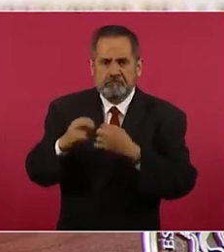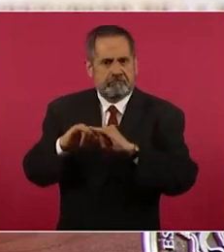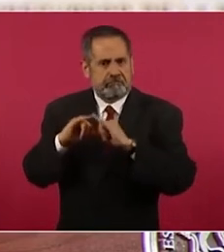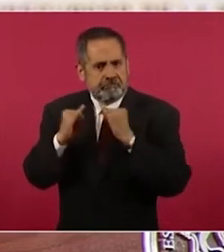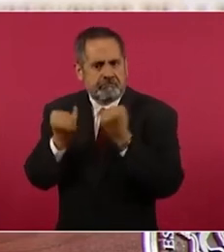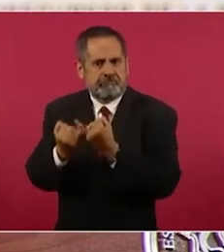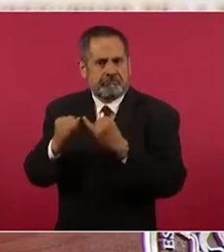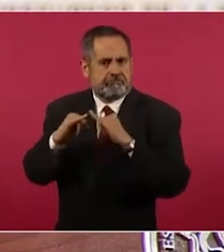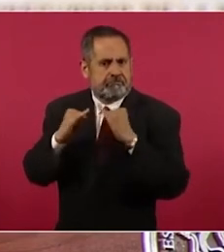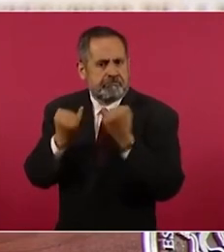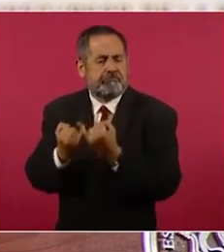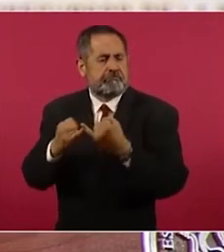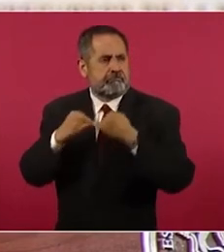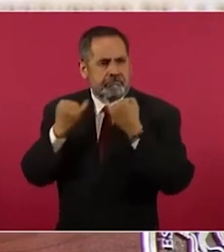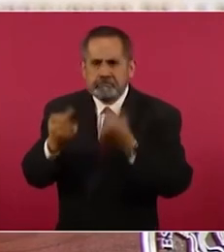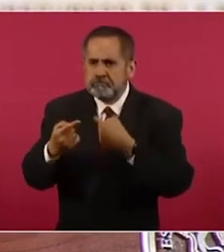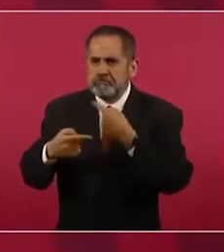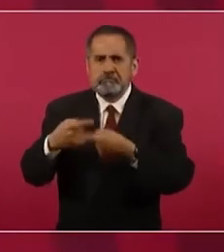el